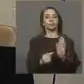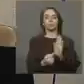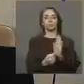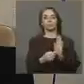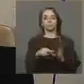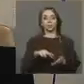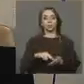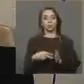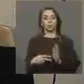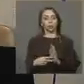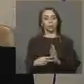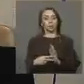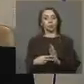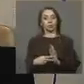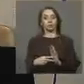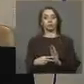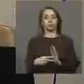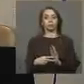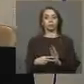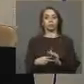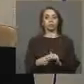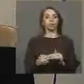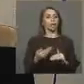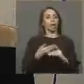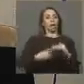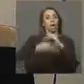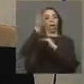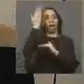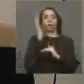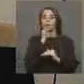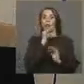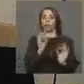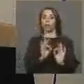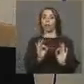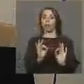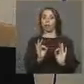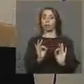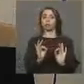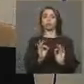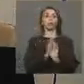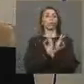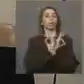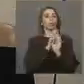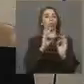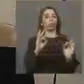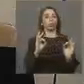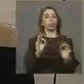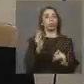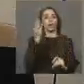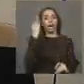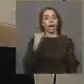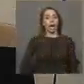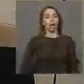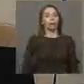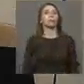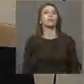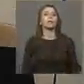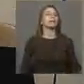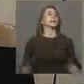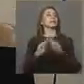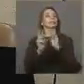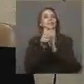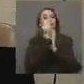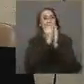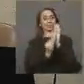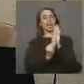que no había existido antes, pues nunca se habían constituido listas de